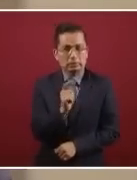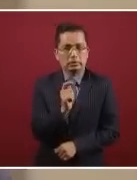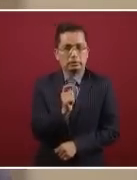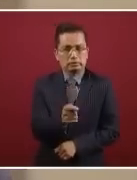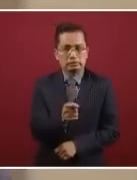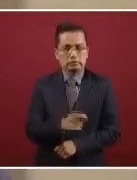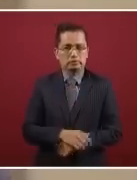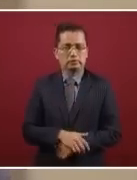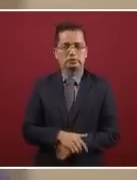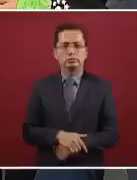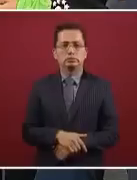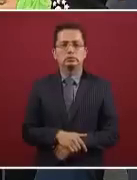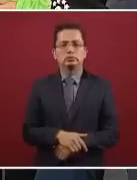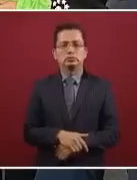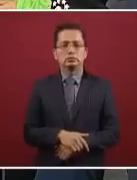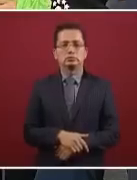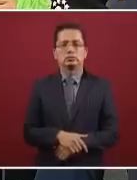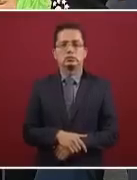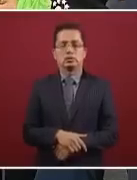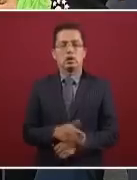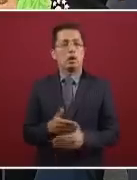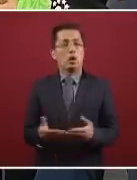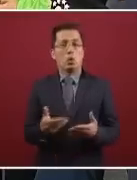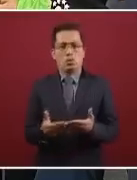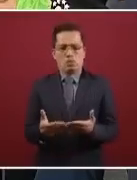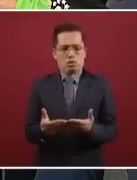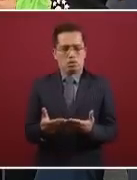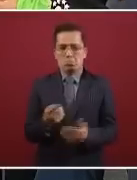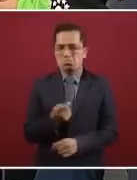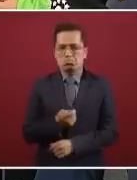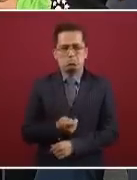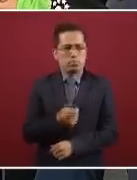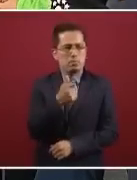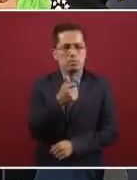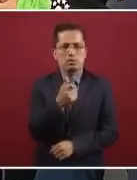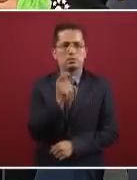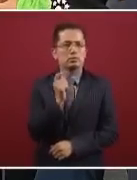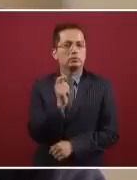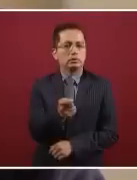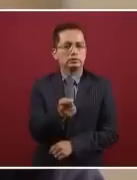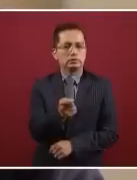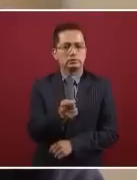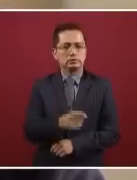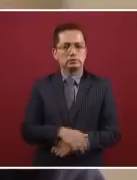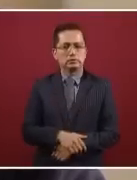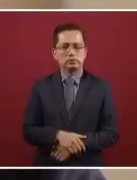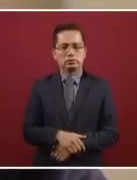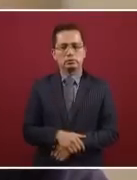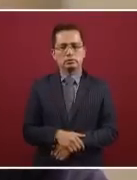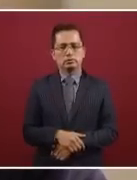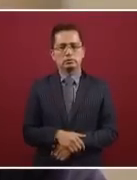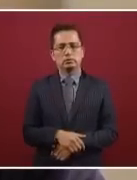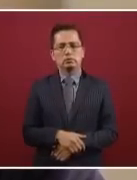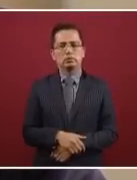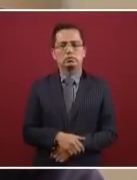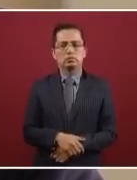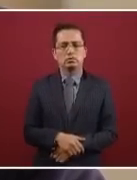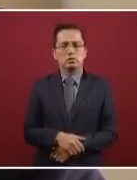que se van a entregar recursos que han sido